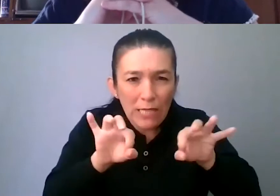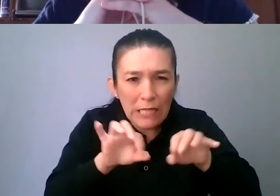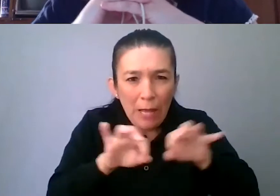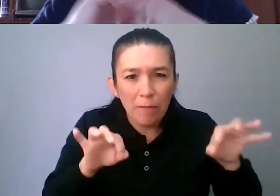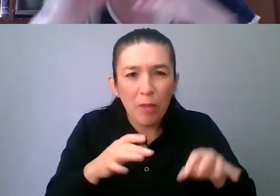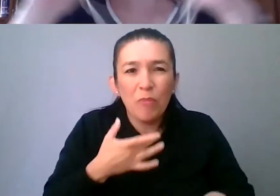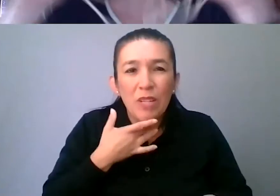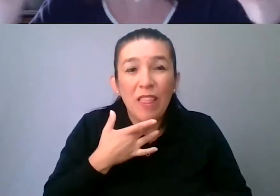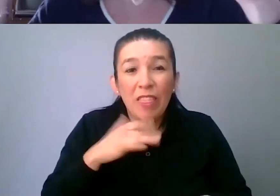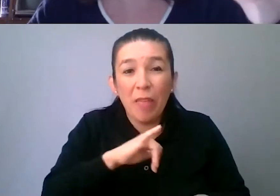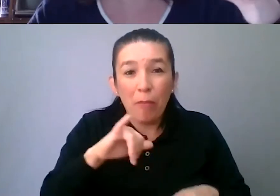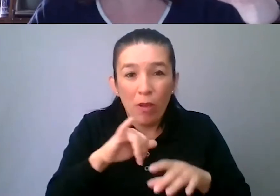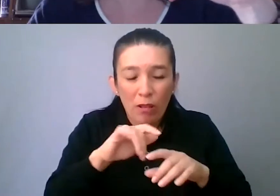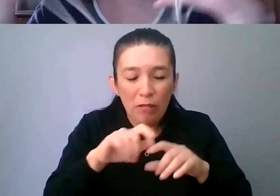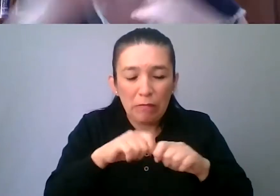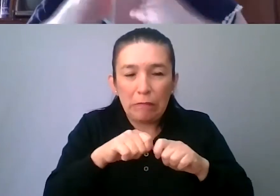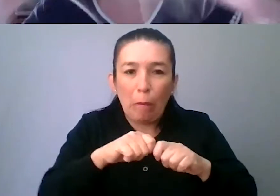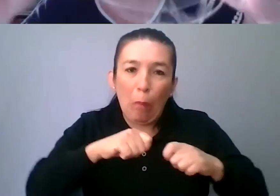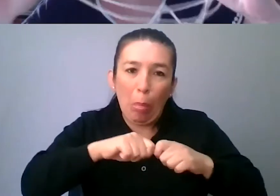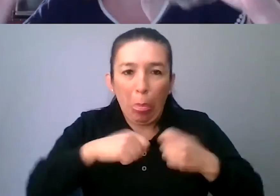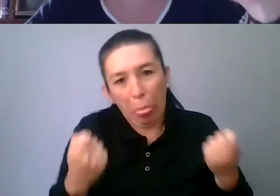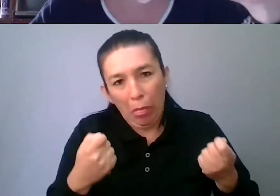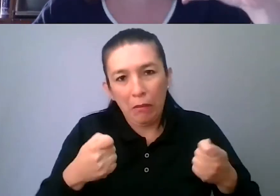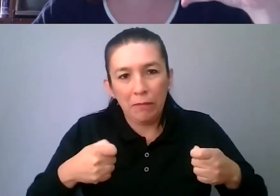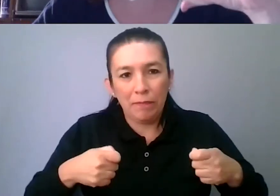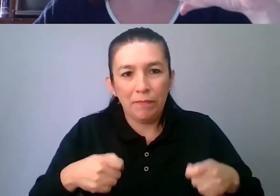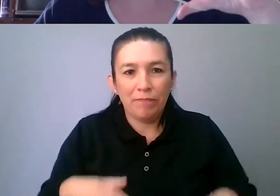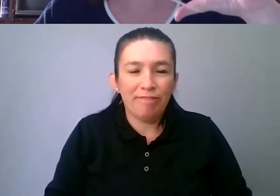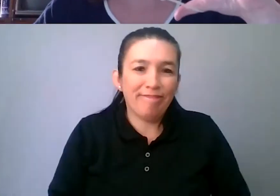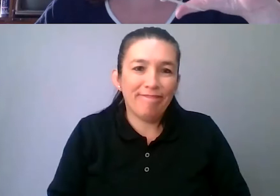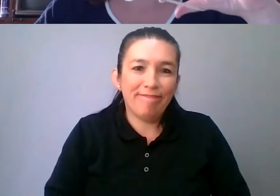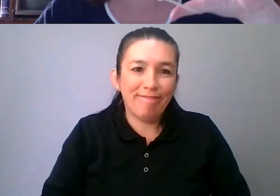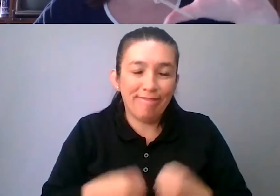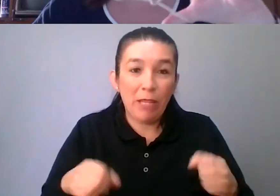el nudo se viene el nudo y uno no puede hacer nada más.